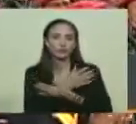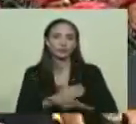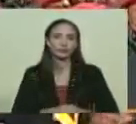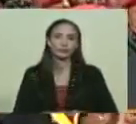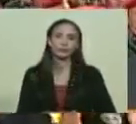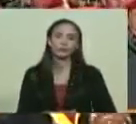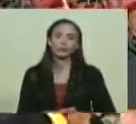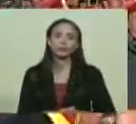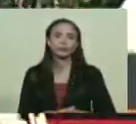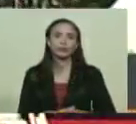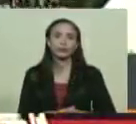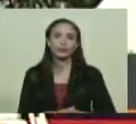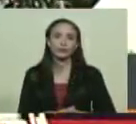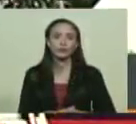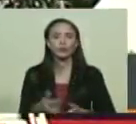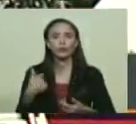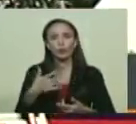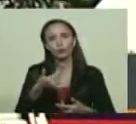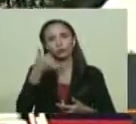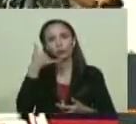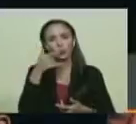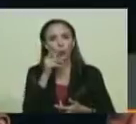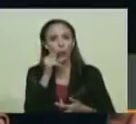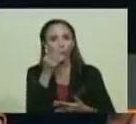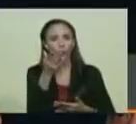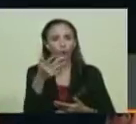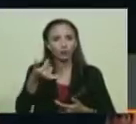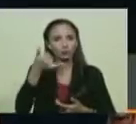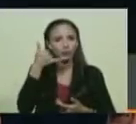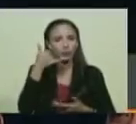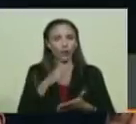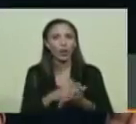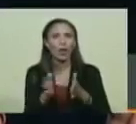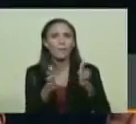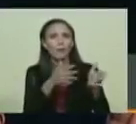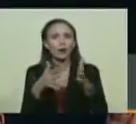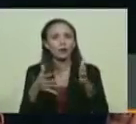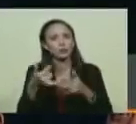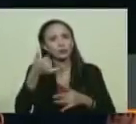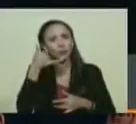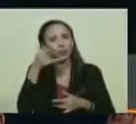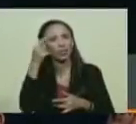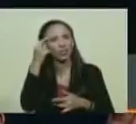Yo llamé a Pérez Ampueda en marzo. ¿Qué día?